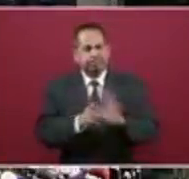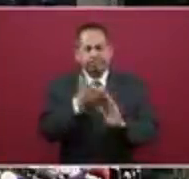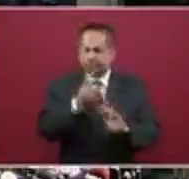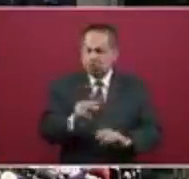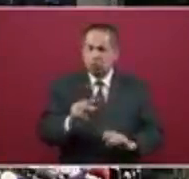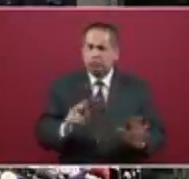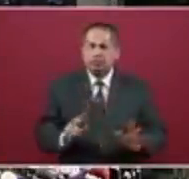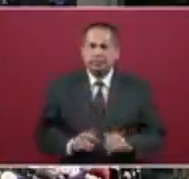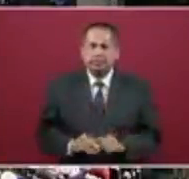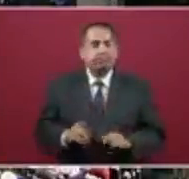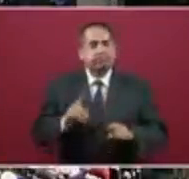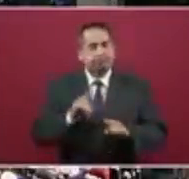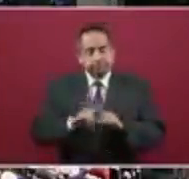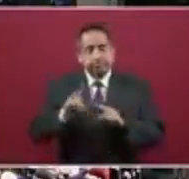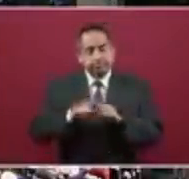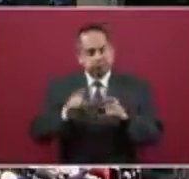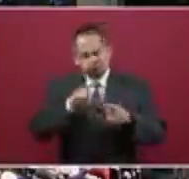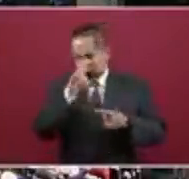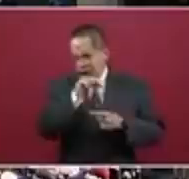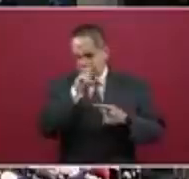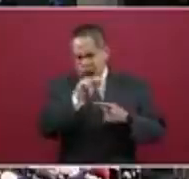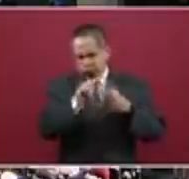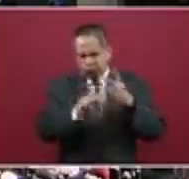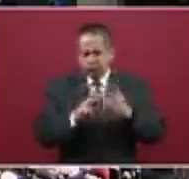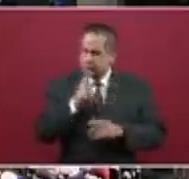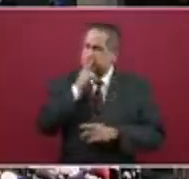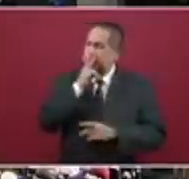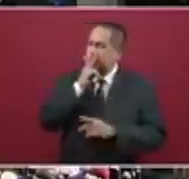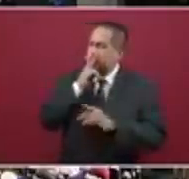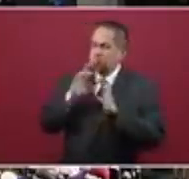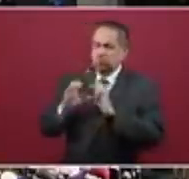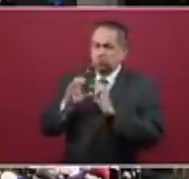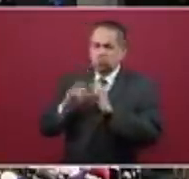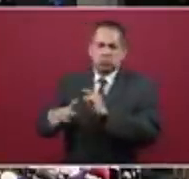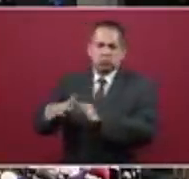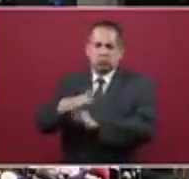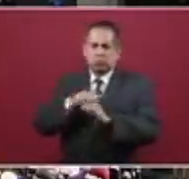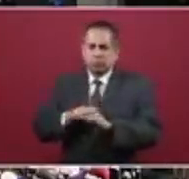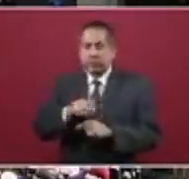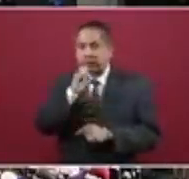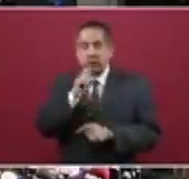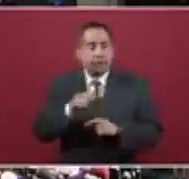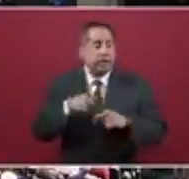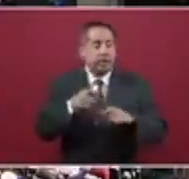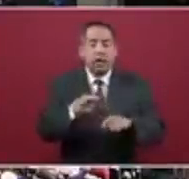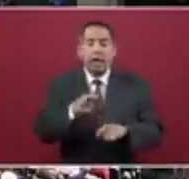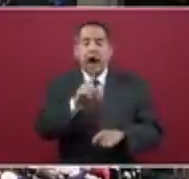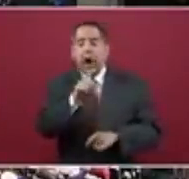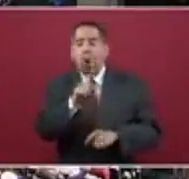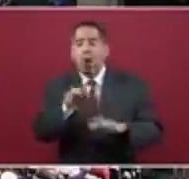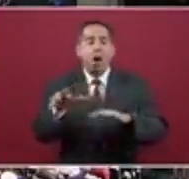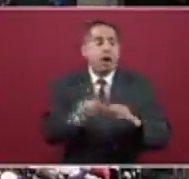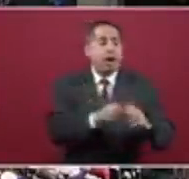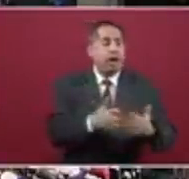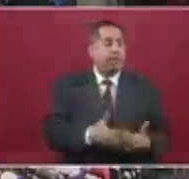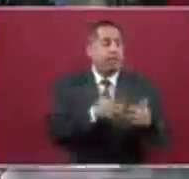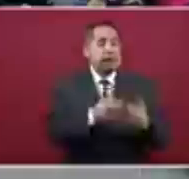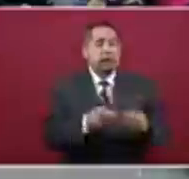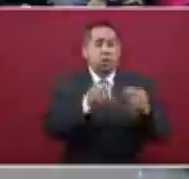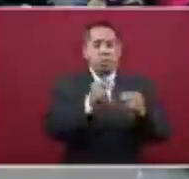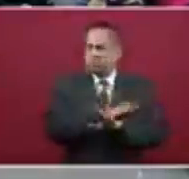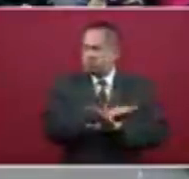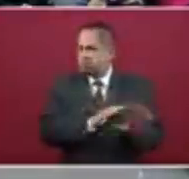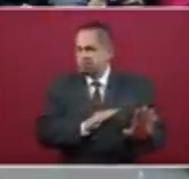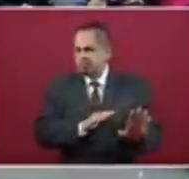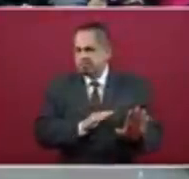y se han establecido garantías de que no se privatizará el agua además se cuidarán